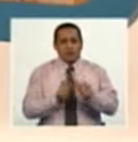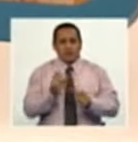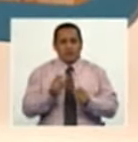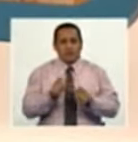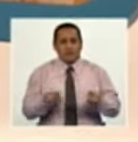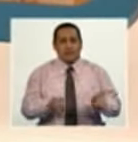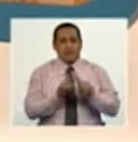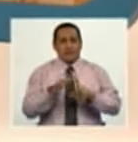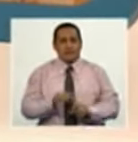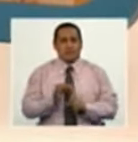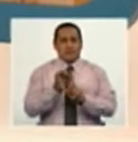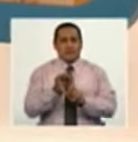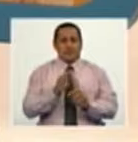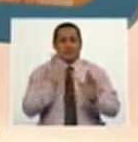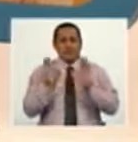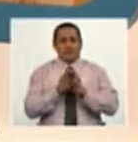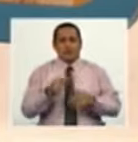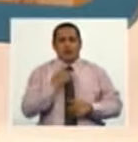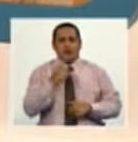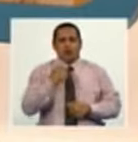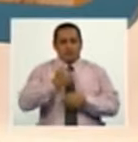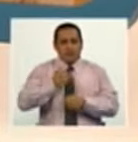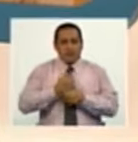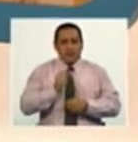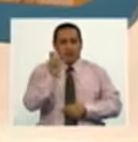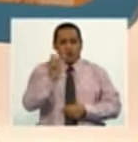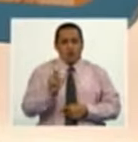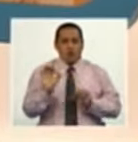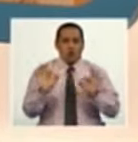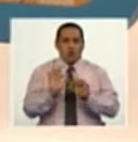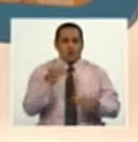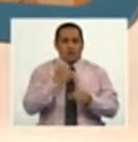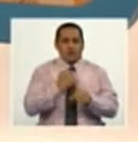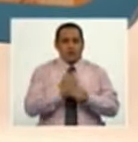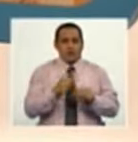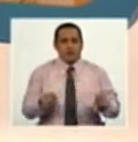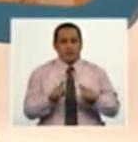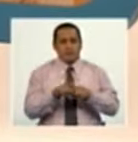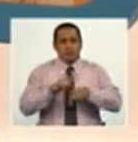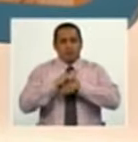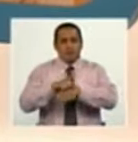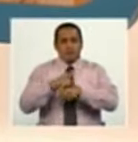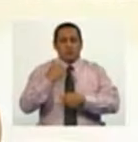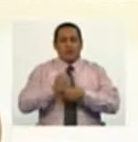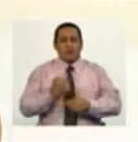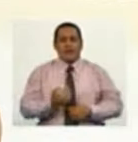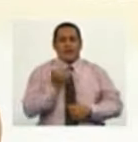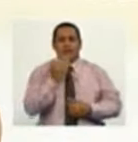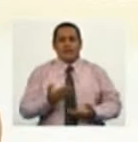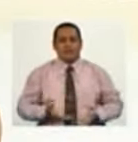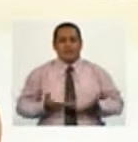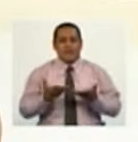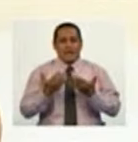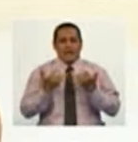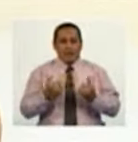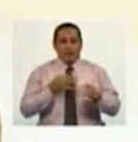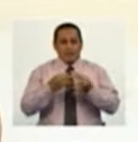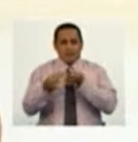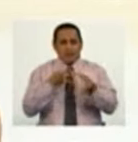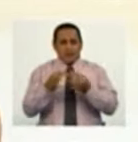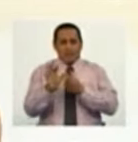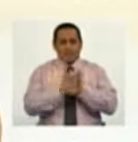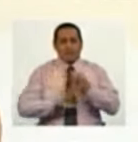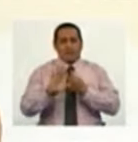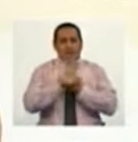personalidad en particular, como puede ser el empleador, como puede ser el trabajador. Este principio de inmediatez laboral, ¿a quién va referido